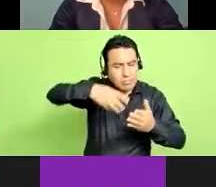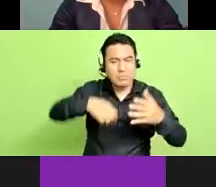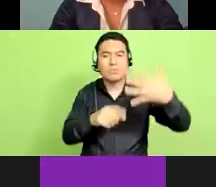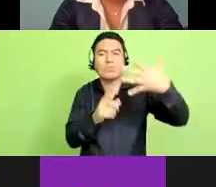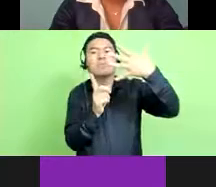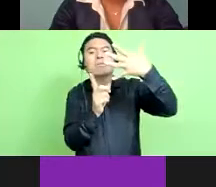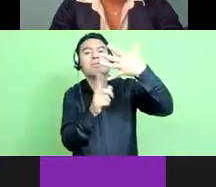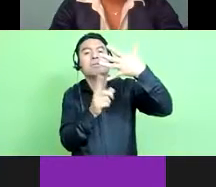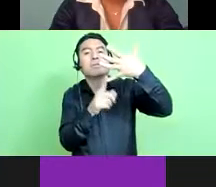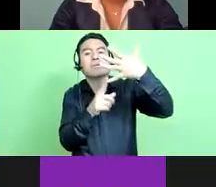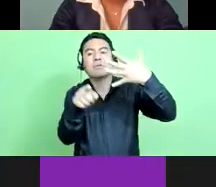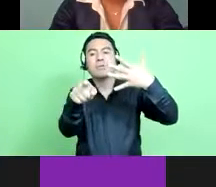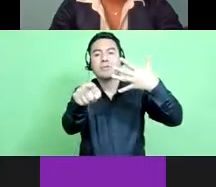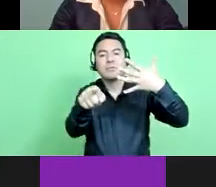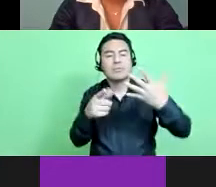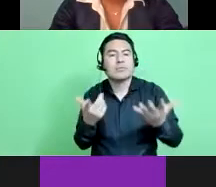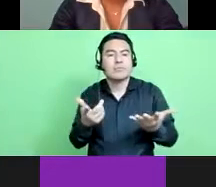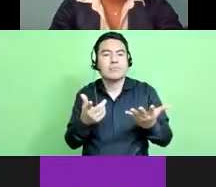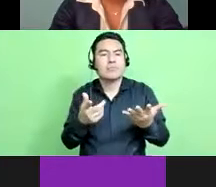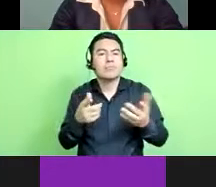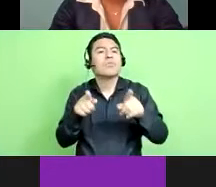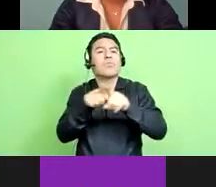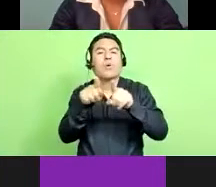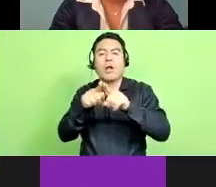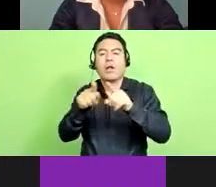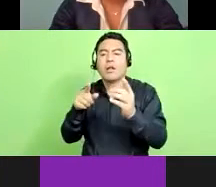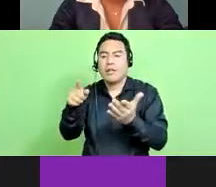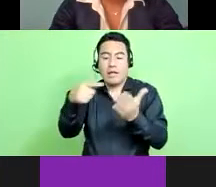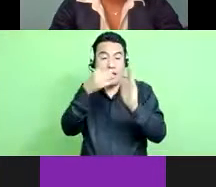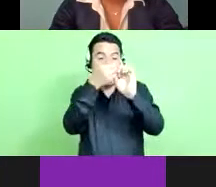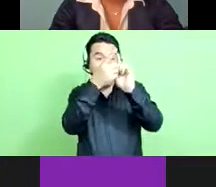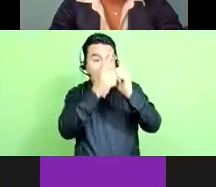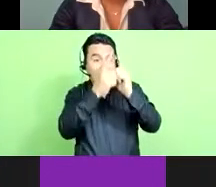5 comunicación de resultados